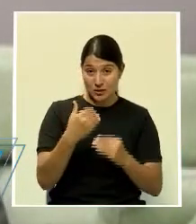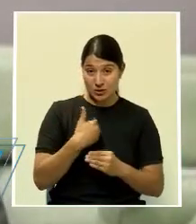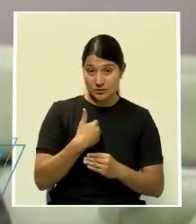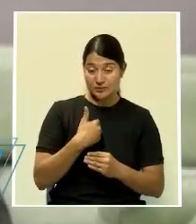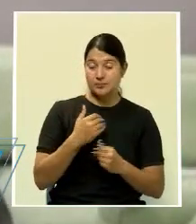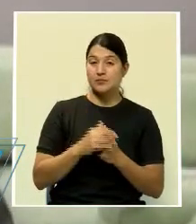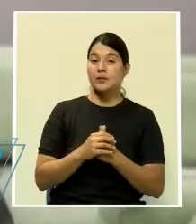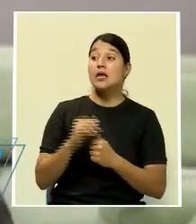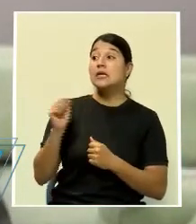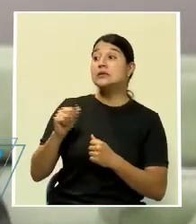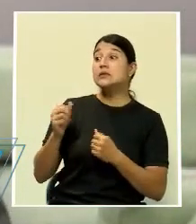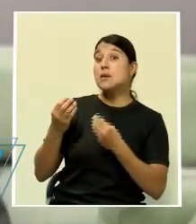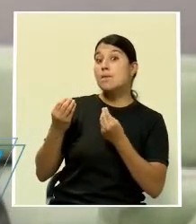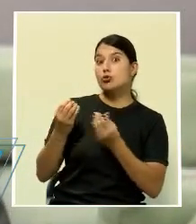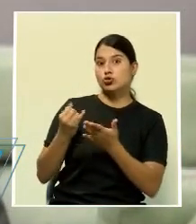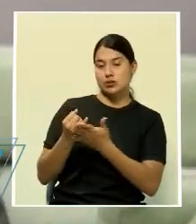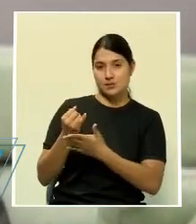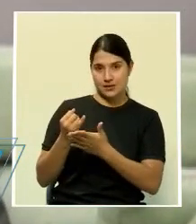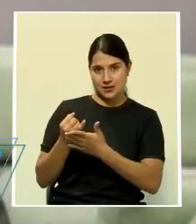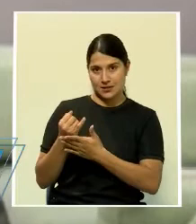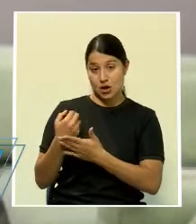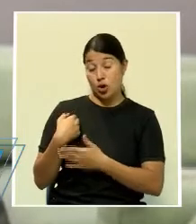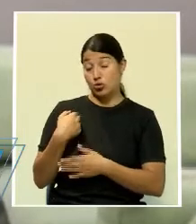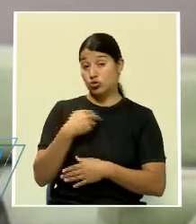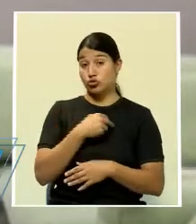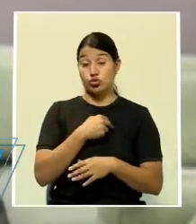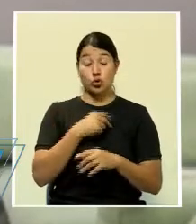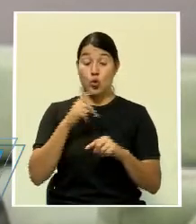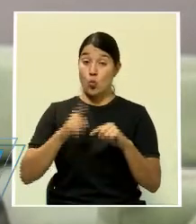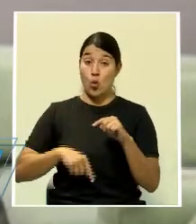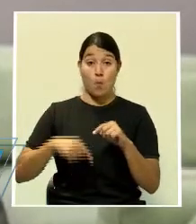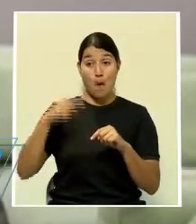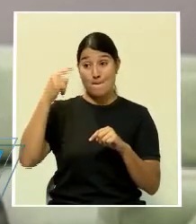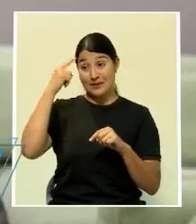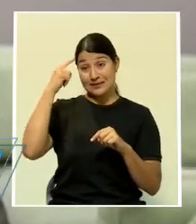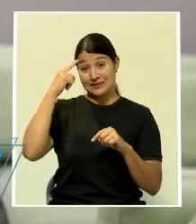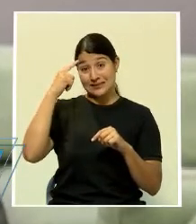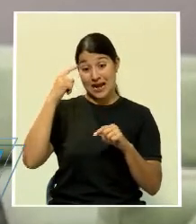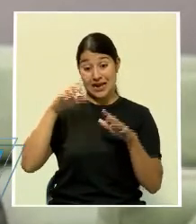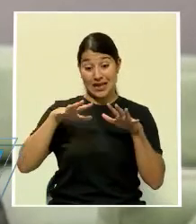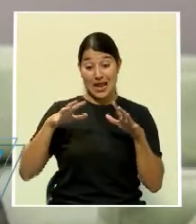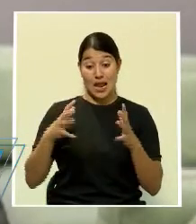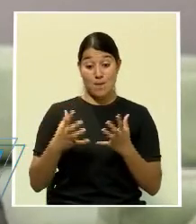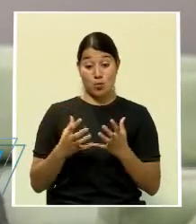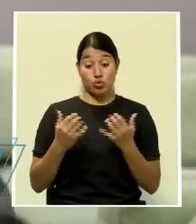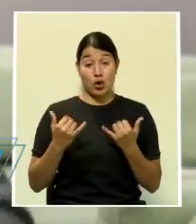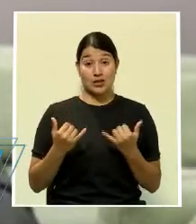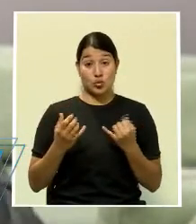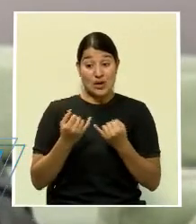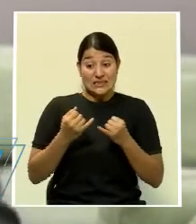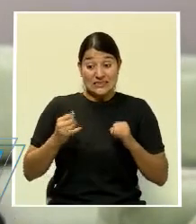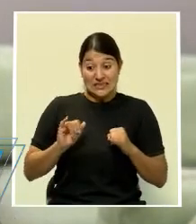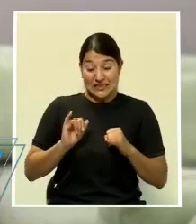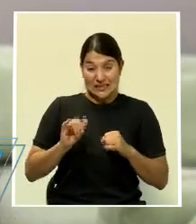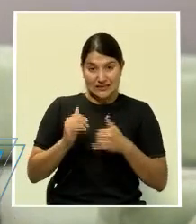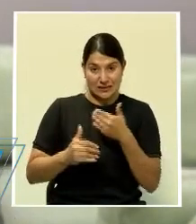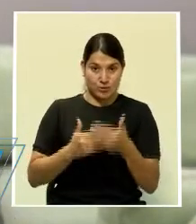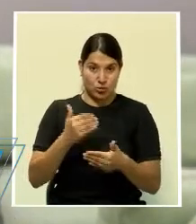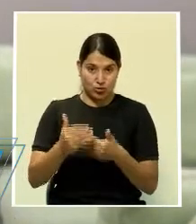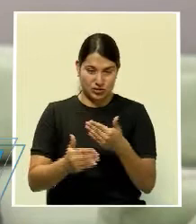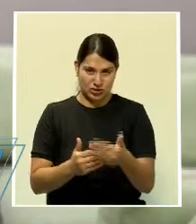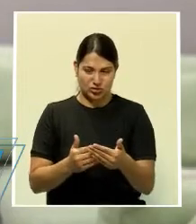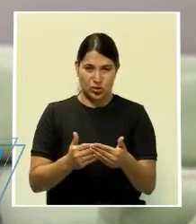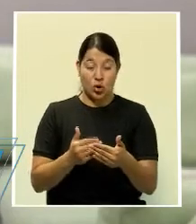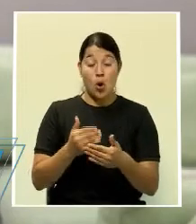Sí, bueno, hay muchísimos estudios. De hecho, no podríamos pensar el mundo actual sin ese proceso, y es precisamente por